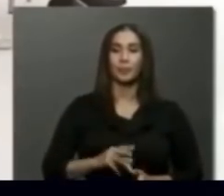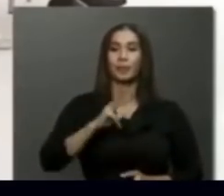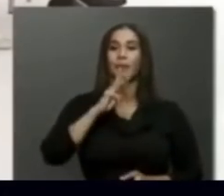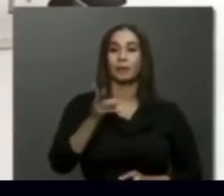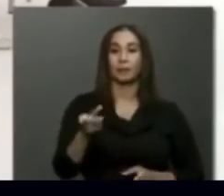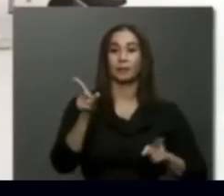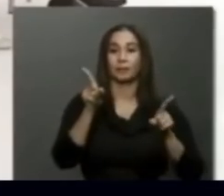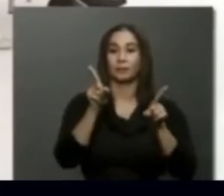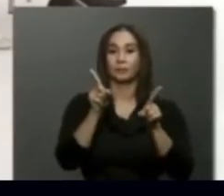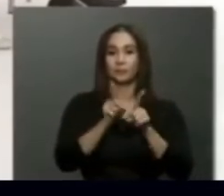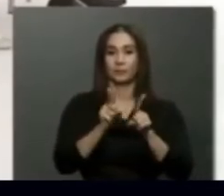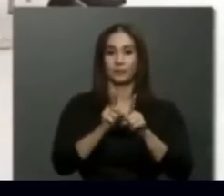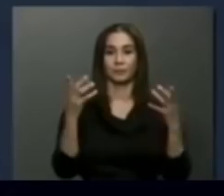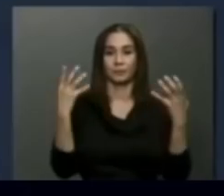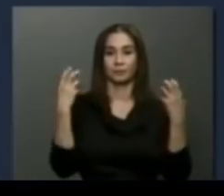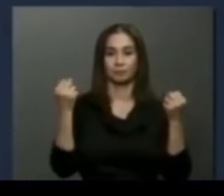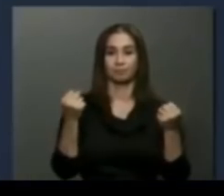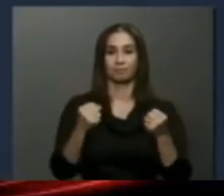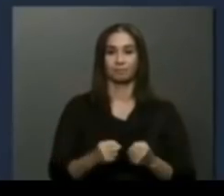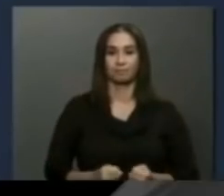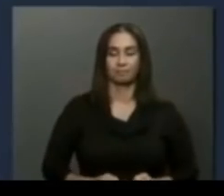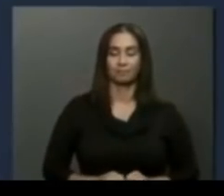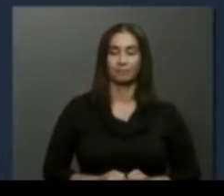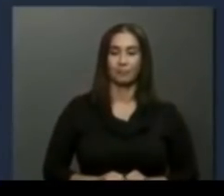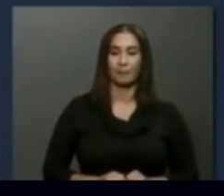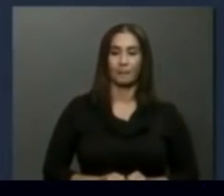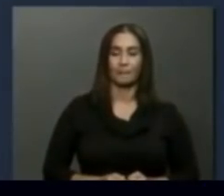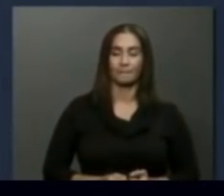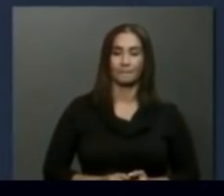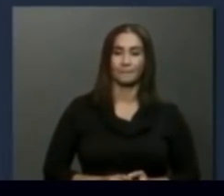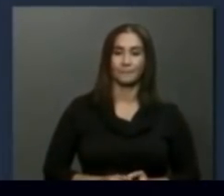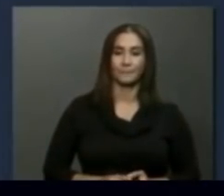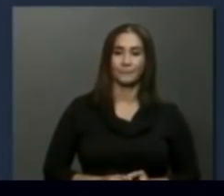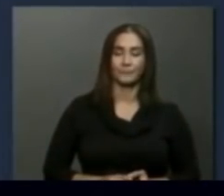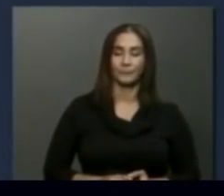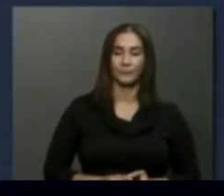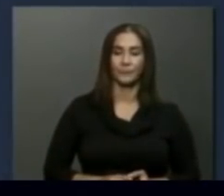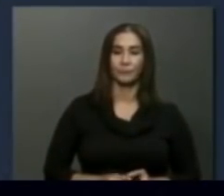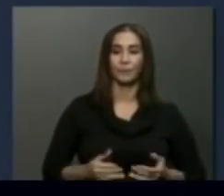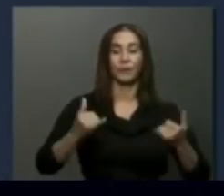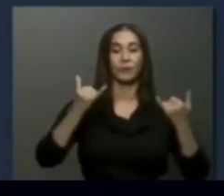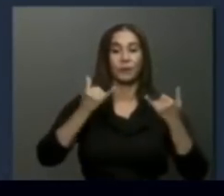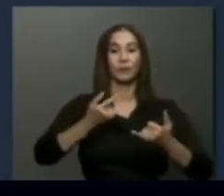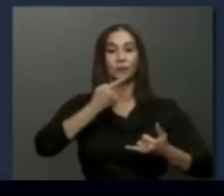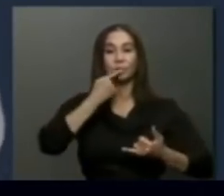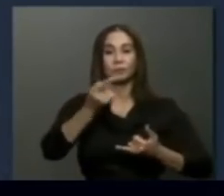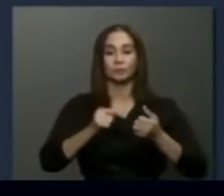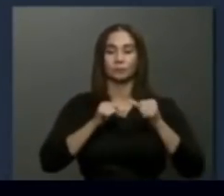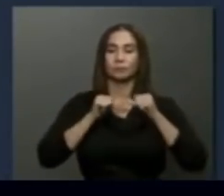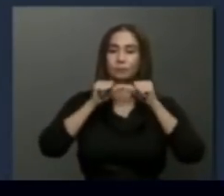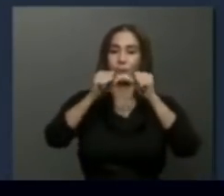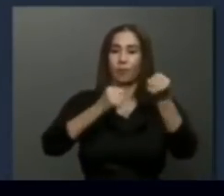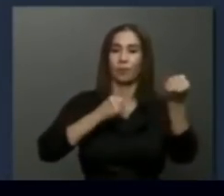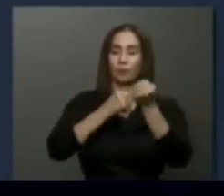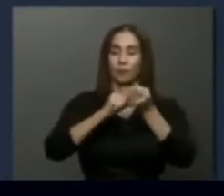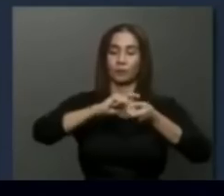es también salud. Y hoy quiero reiterarles nuestra aspiración de seguir impulsando los